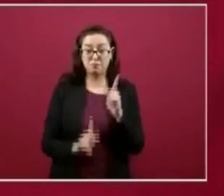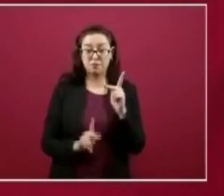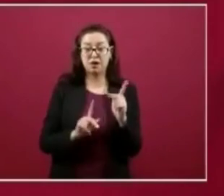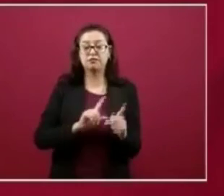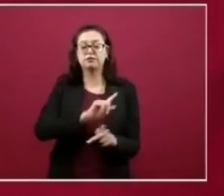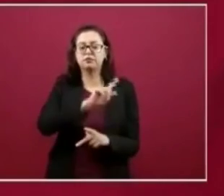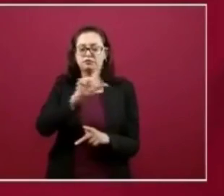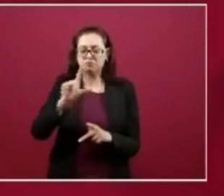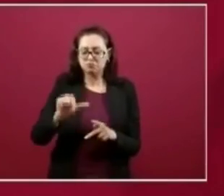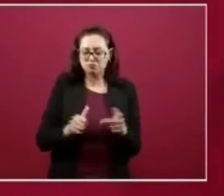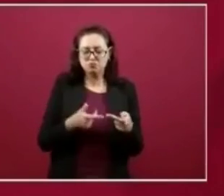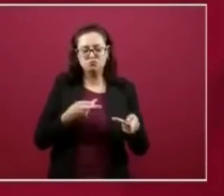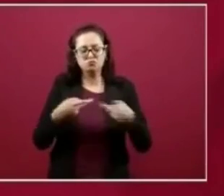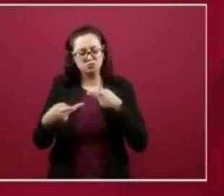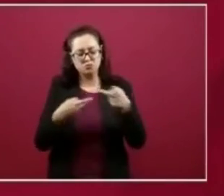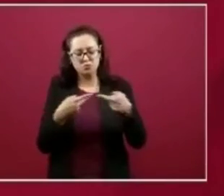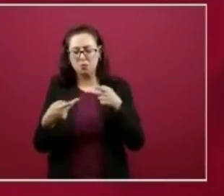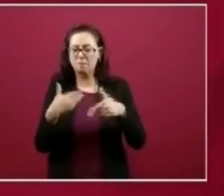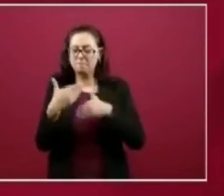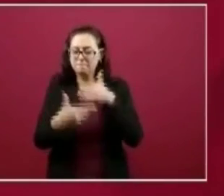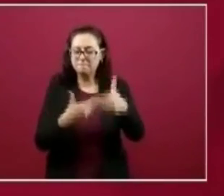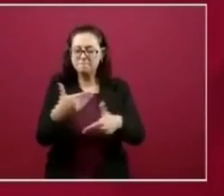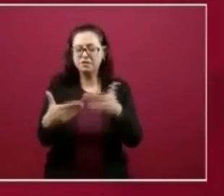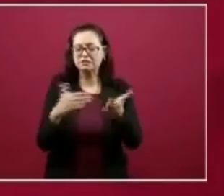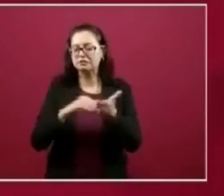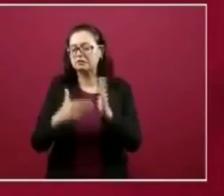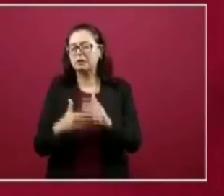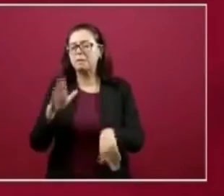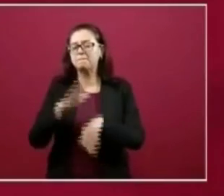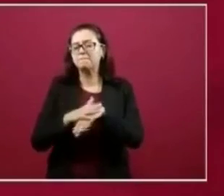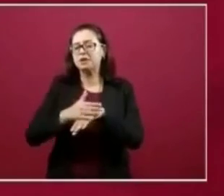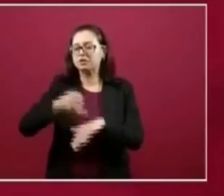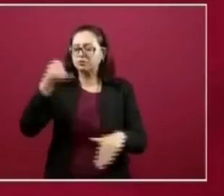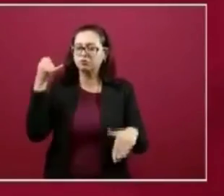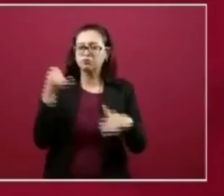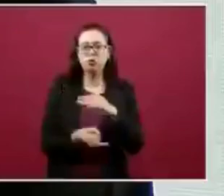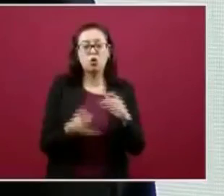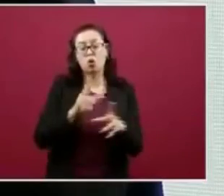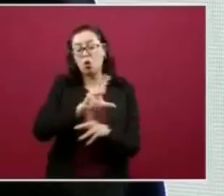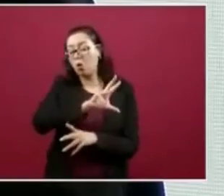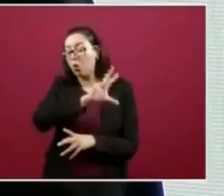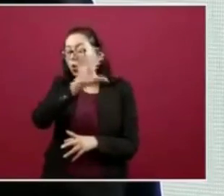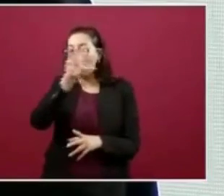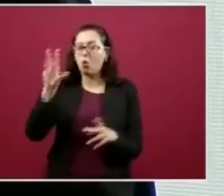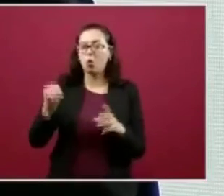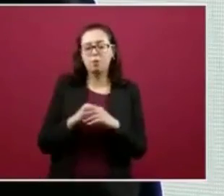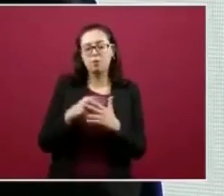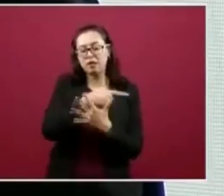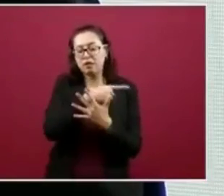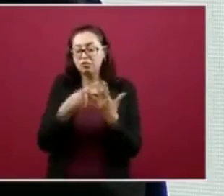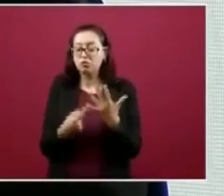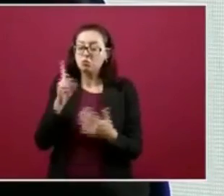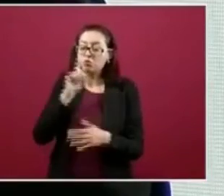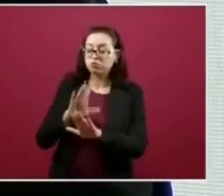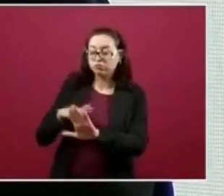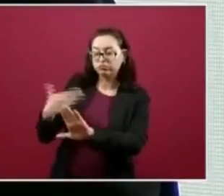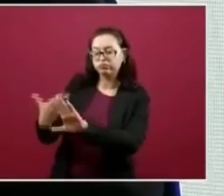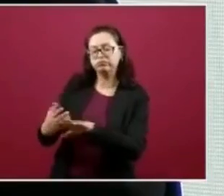de una estrategia integral para prevenir, atender, sancionar y eliminar la violencia contra las